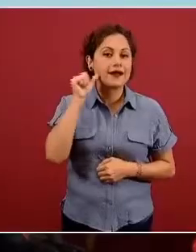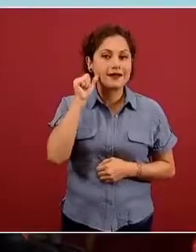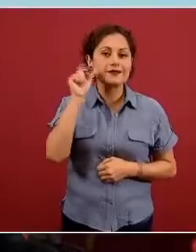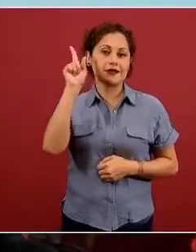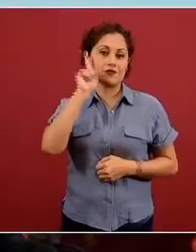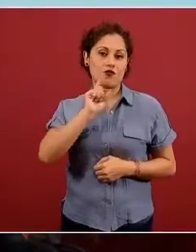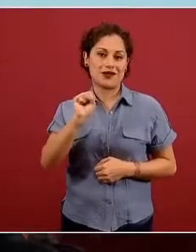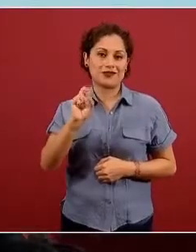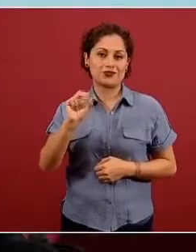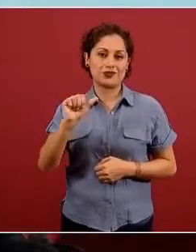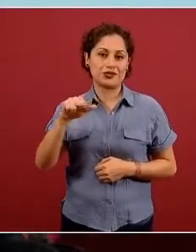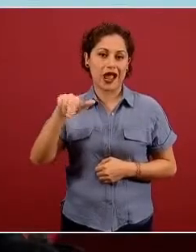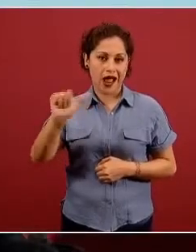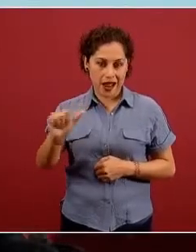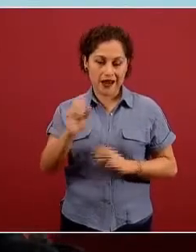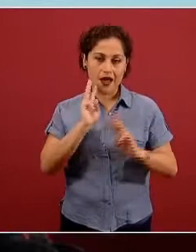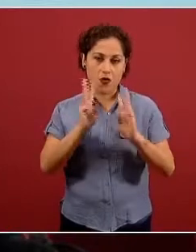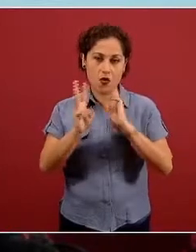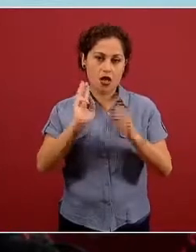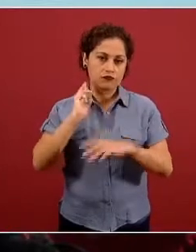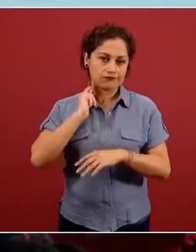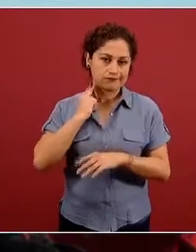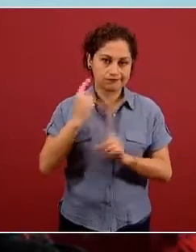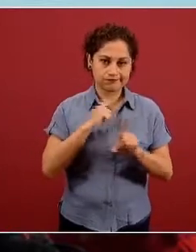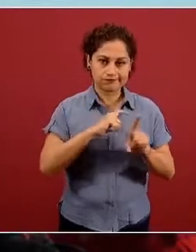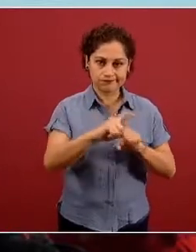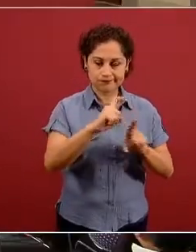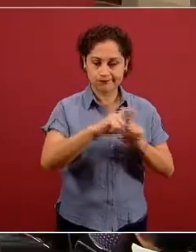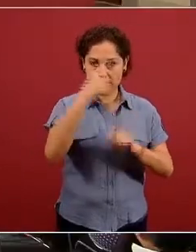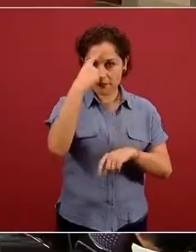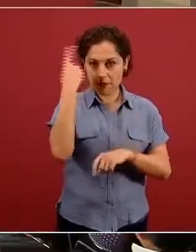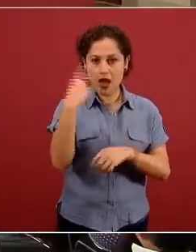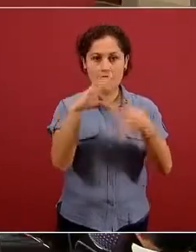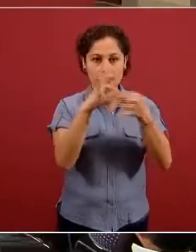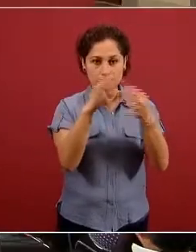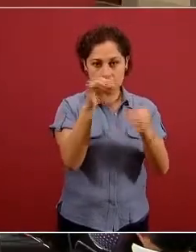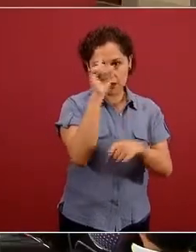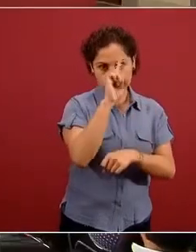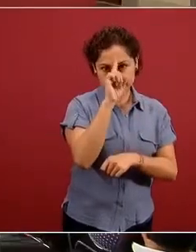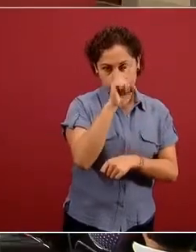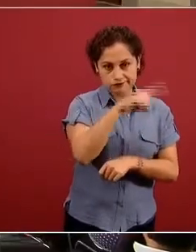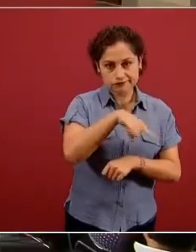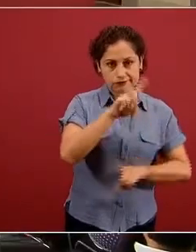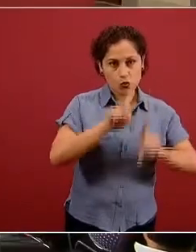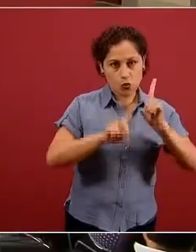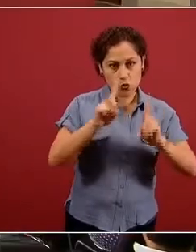de la aplicación móvil de WhatsApp, entre otros. La siguiente.